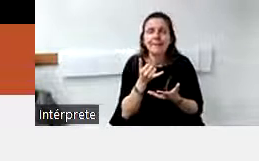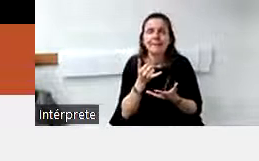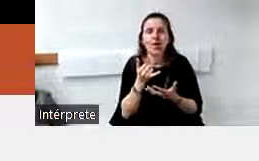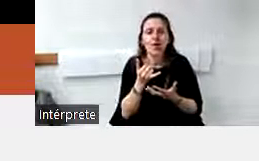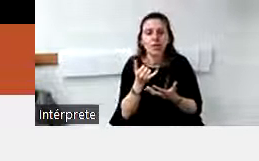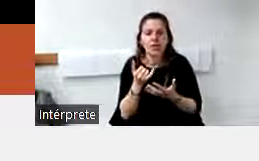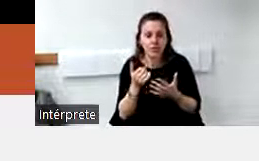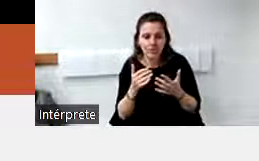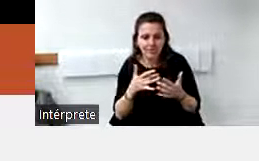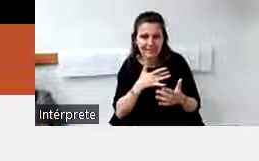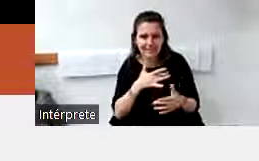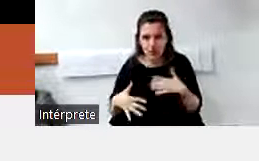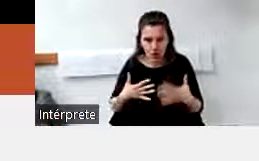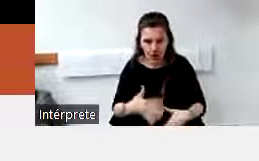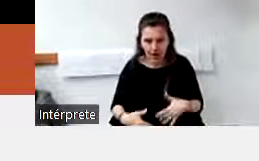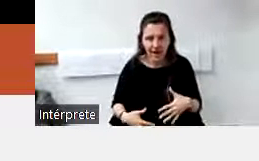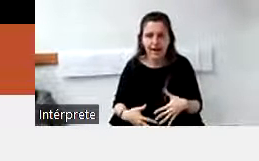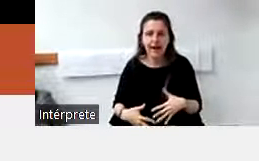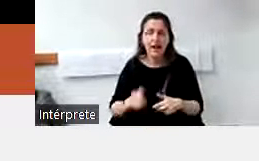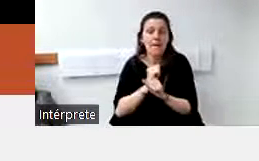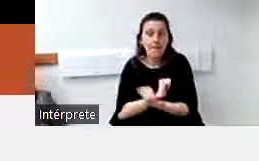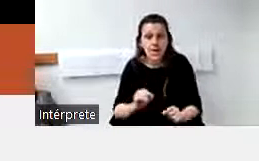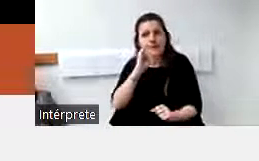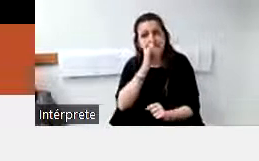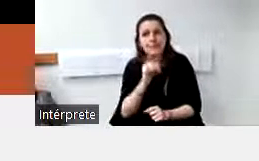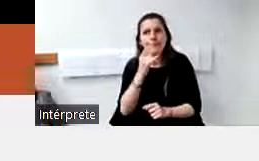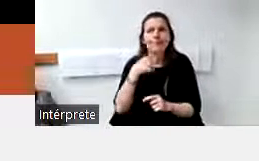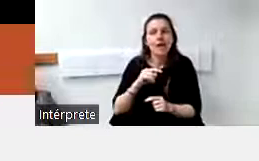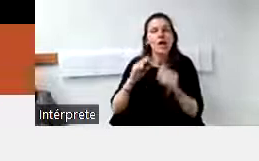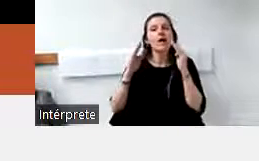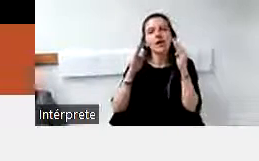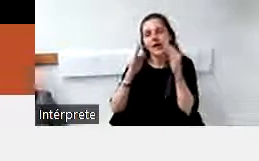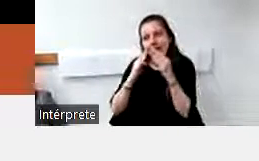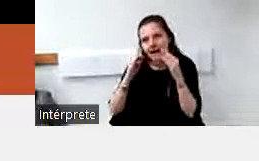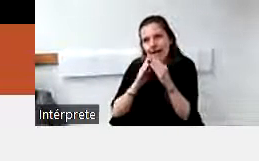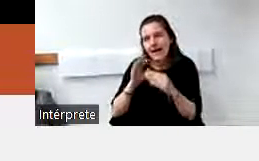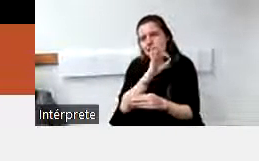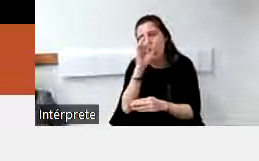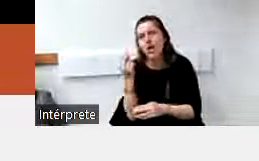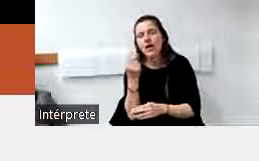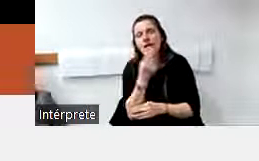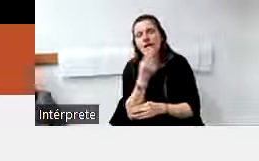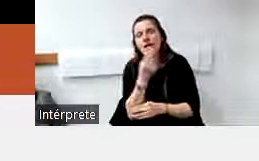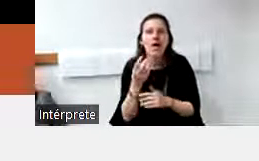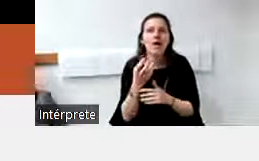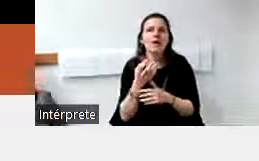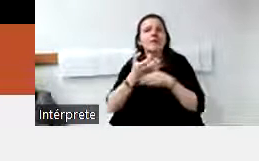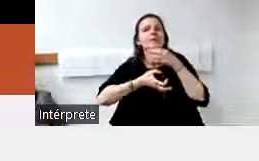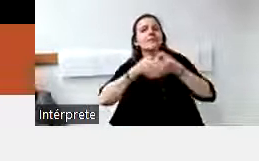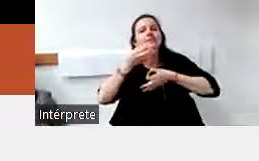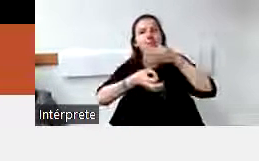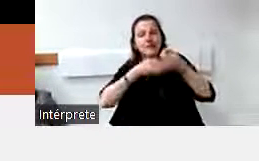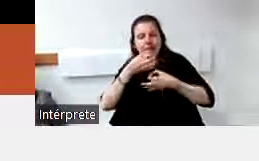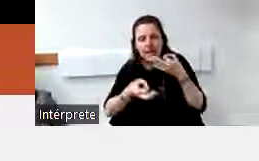eso se hace, porque hay que darles la alternativa, como a todos los niños y las niñas, que explorarse,